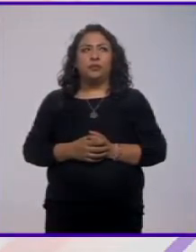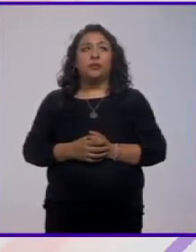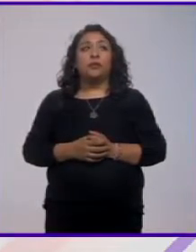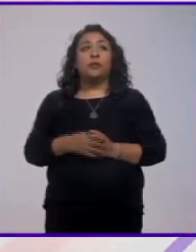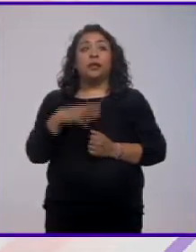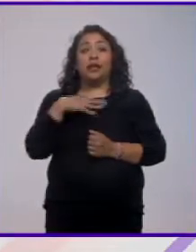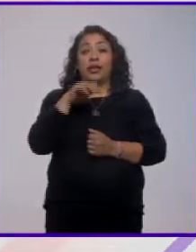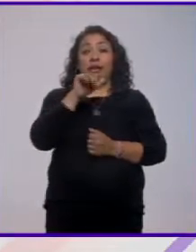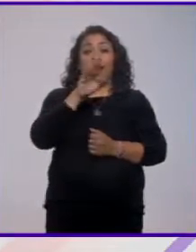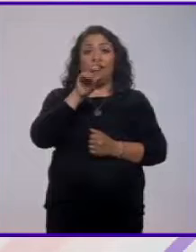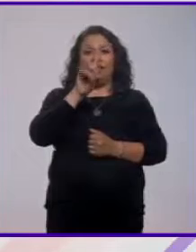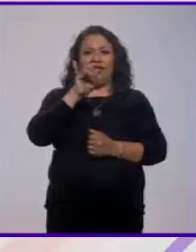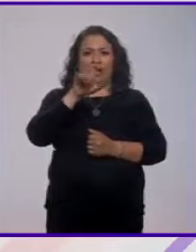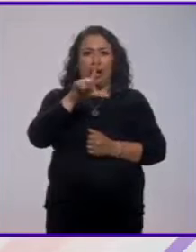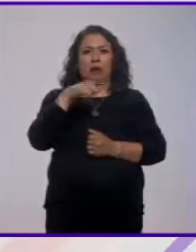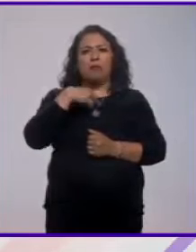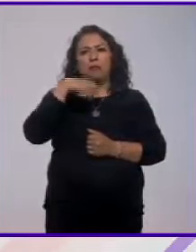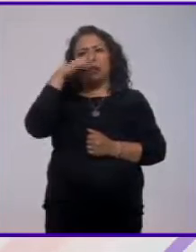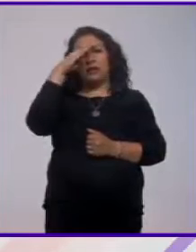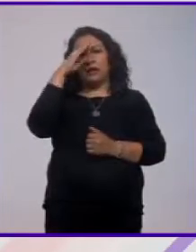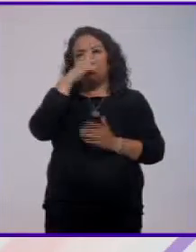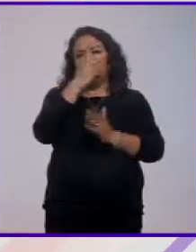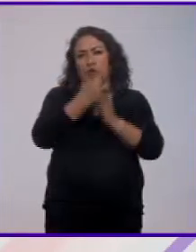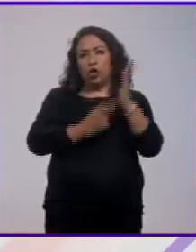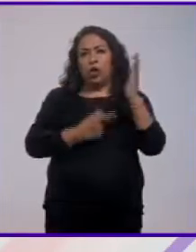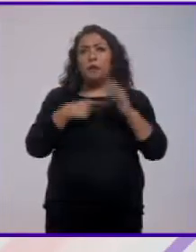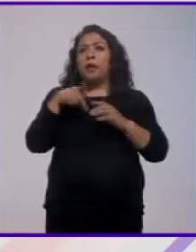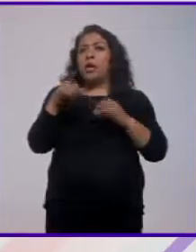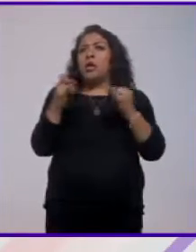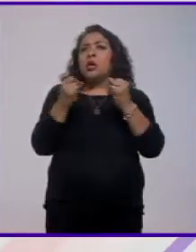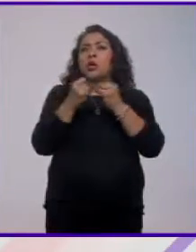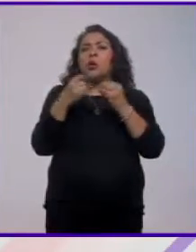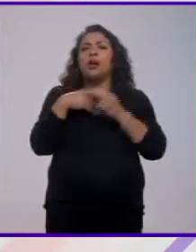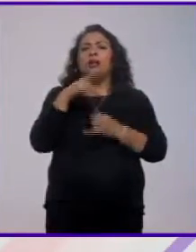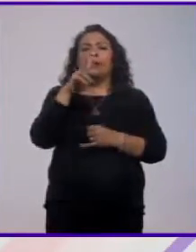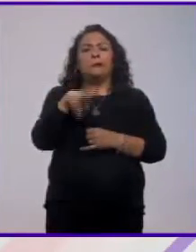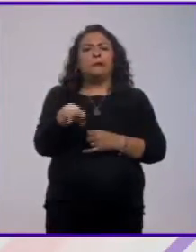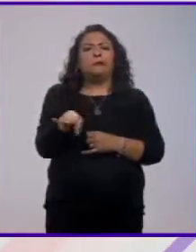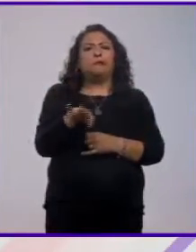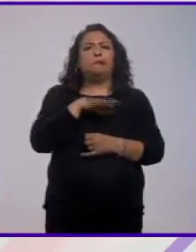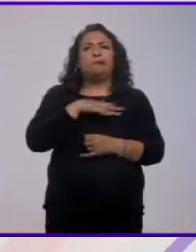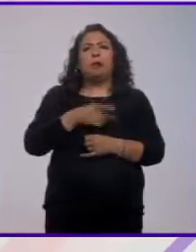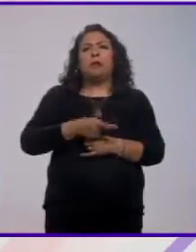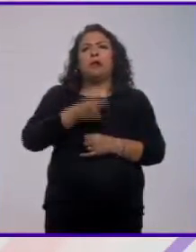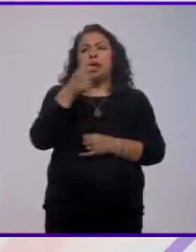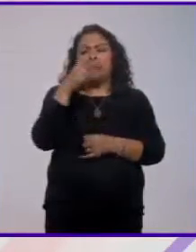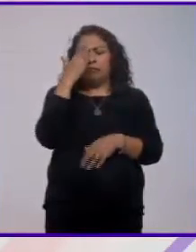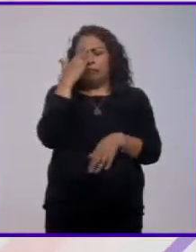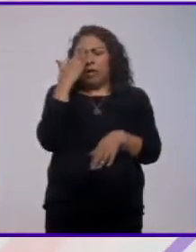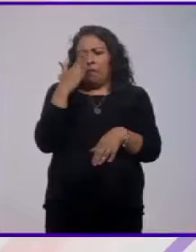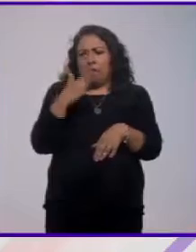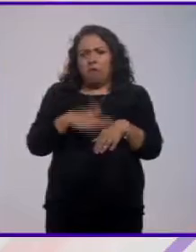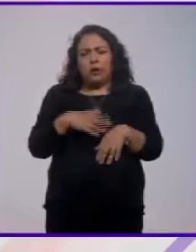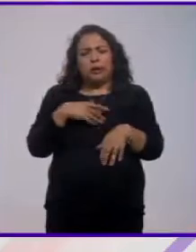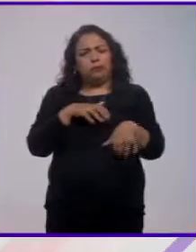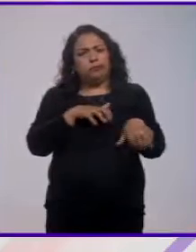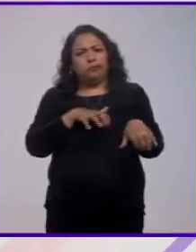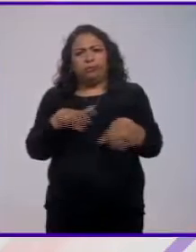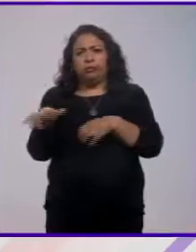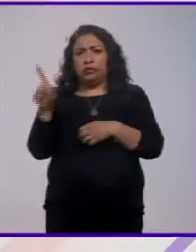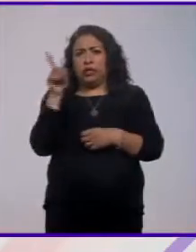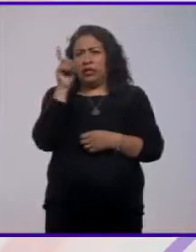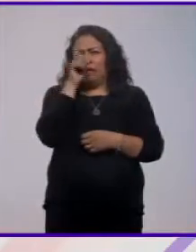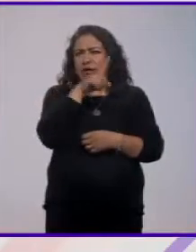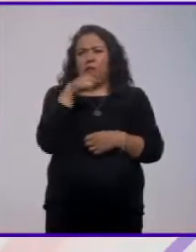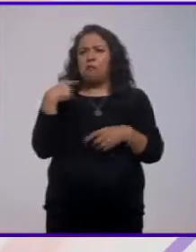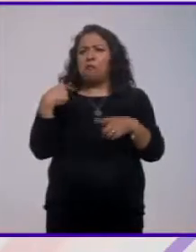Con Abdiel, cuando pensamos en este programa, él también se echó el clavado la primera vez que toca esta obra y se la aprende de memoria, además, una obra compleja en